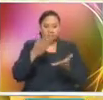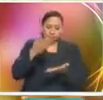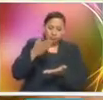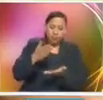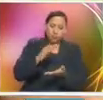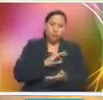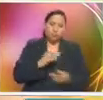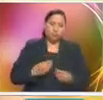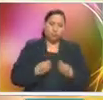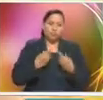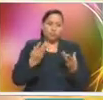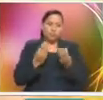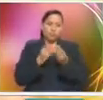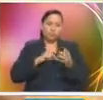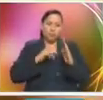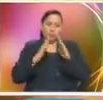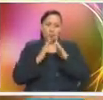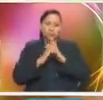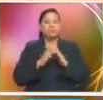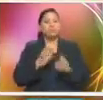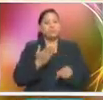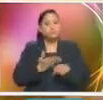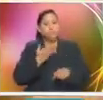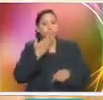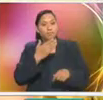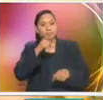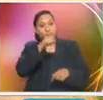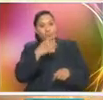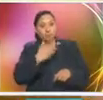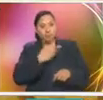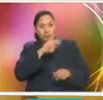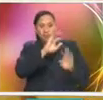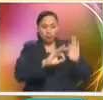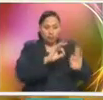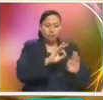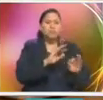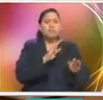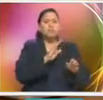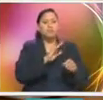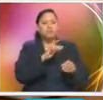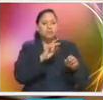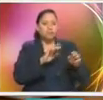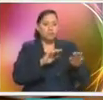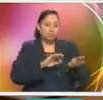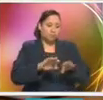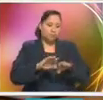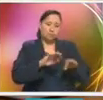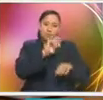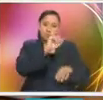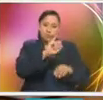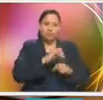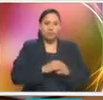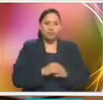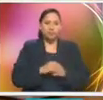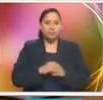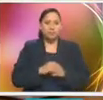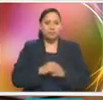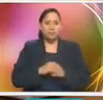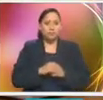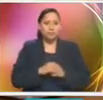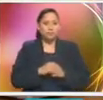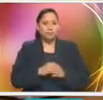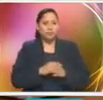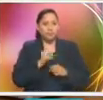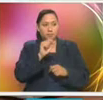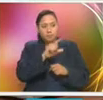puede vivir en nuestras casas. Muy así bien, es. Pues tú tienes un criadero, ¿cuál te dedicas? Me imagino que, pues,